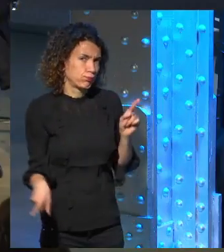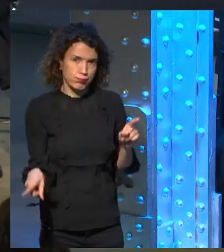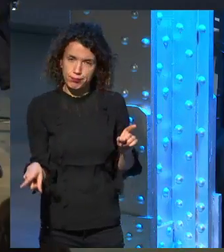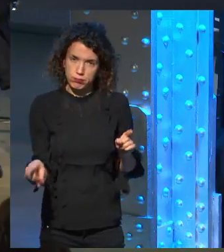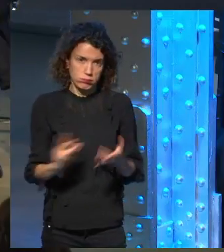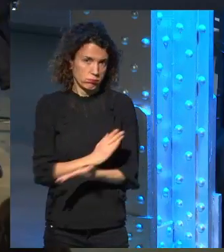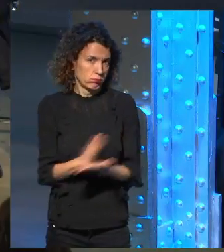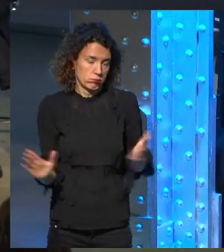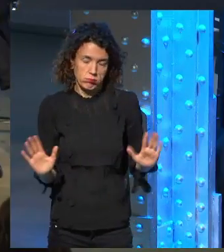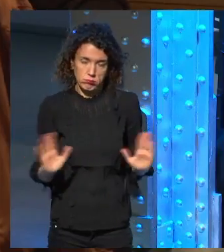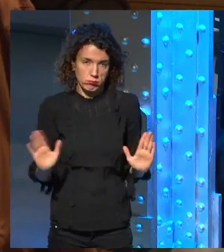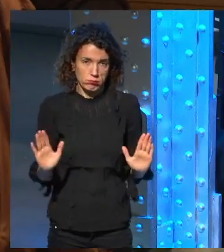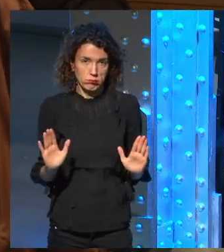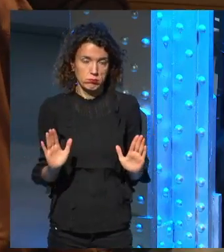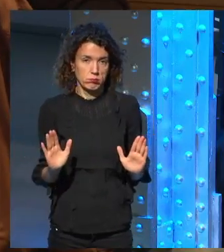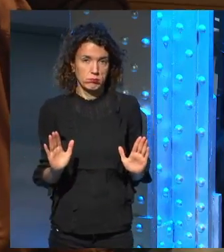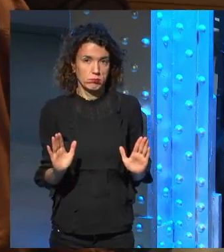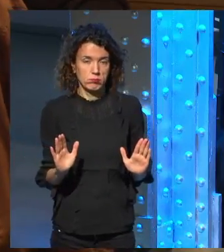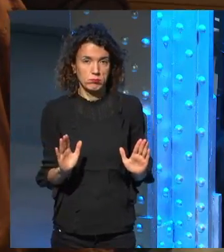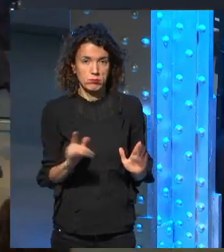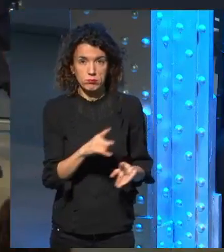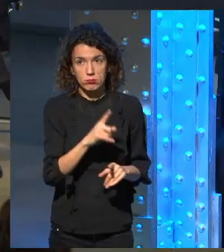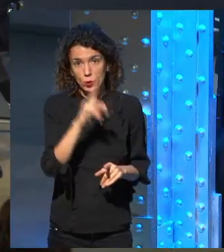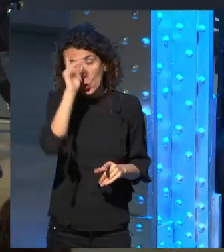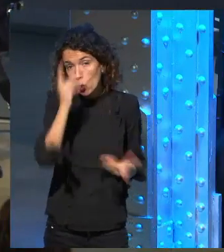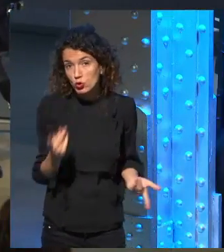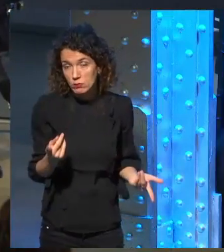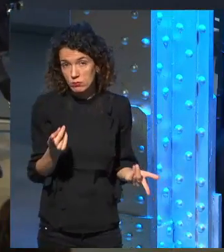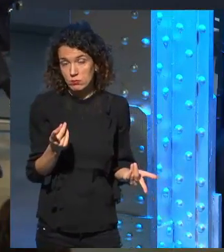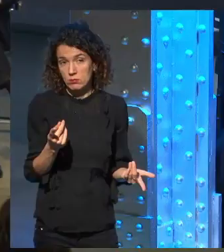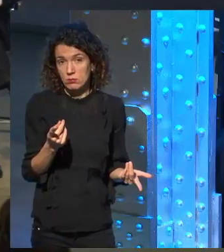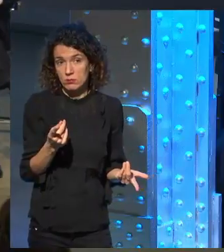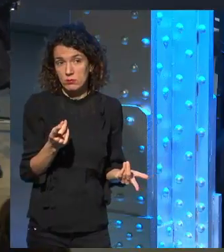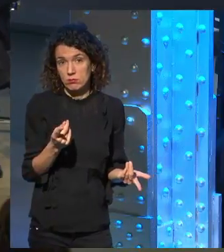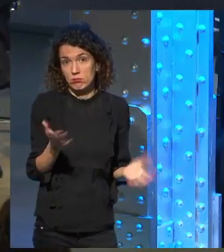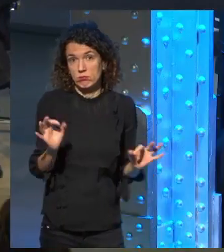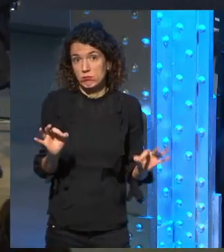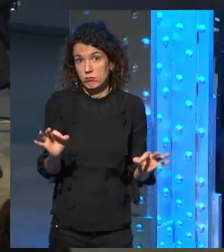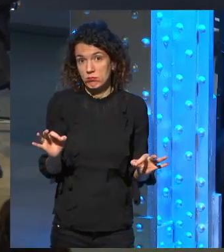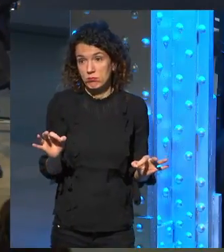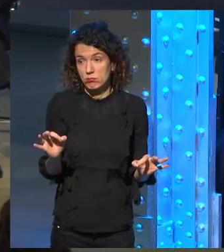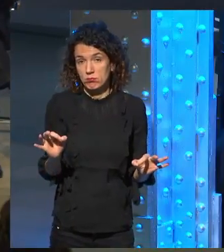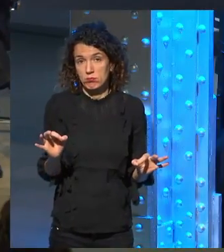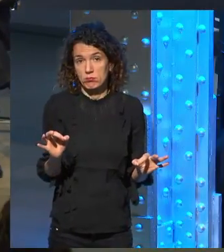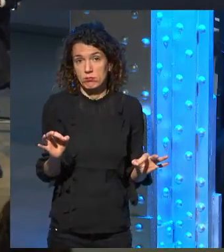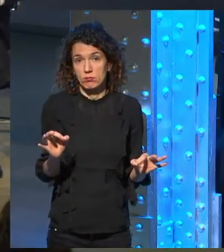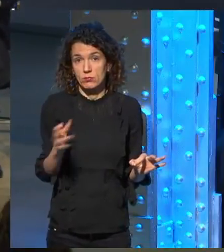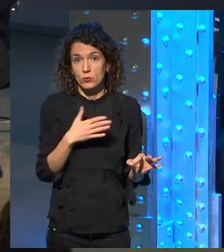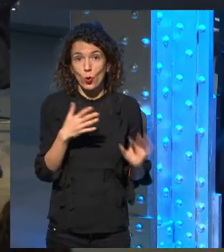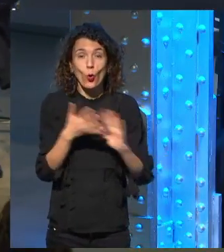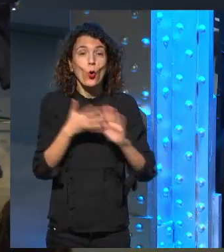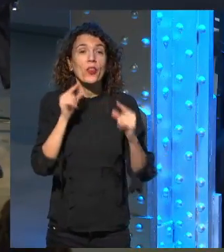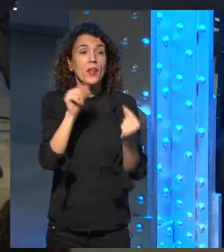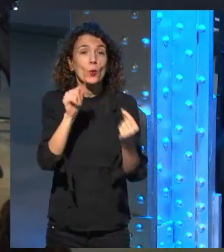¿no? Sí. En ese sentido, no lo sé. Te lo dejo a ti, yo Javier. No tengo ganas yo de discutir con usted sobre